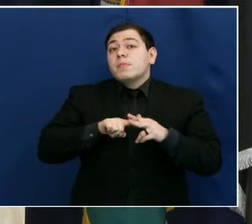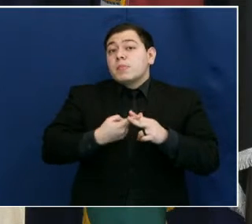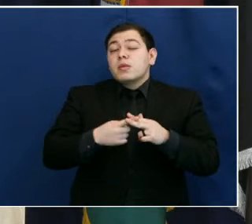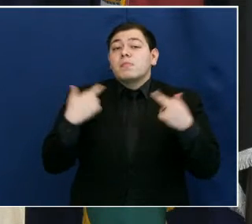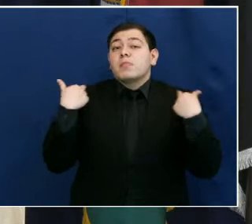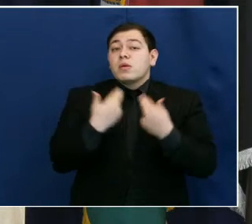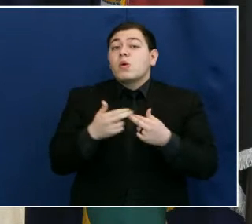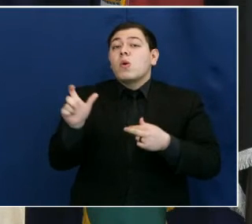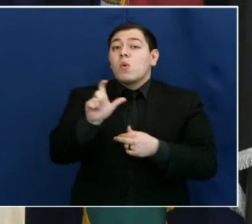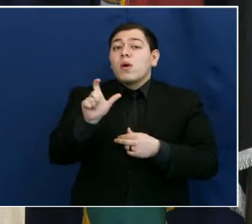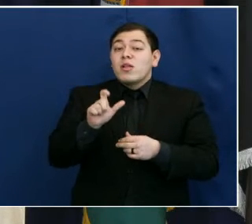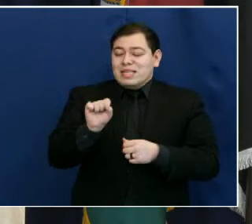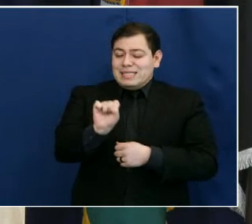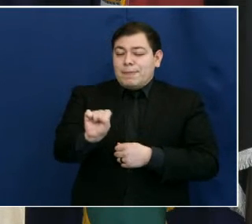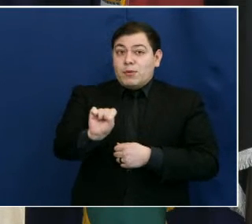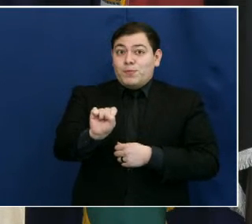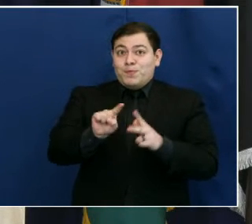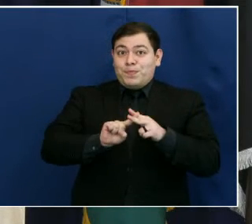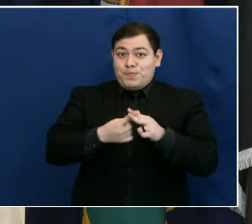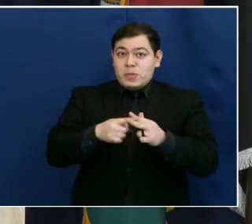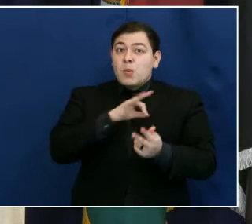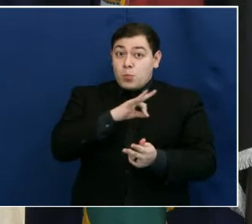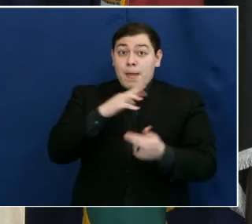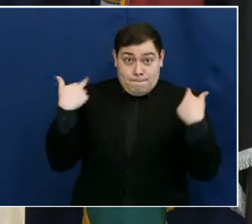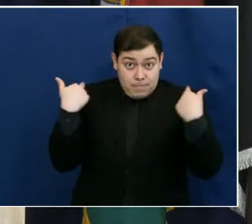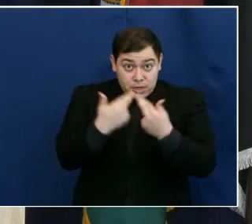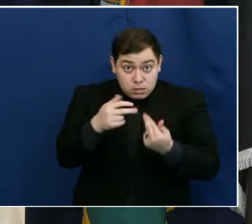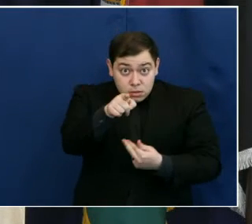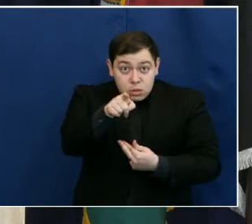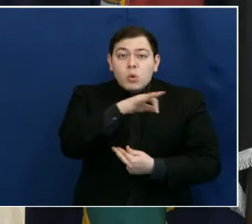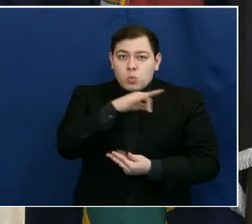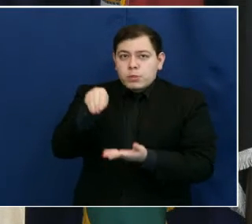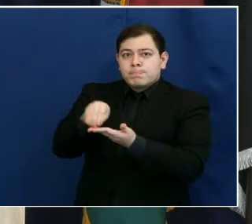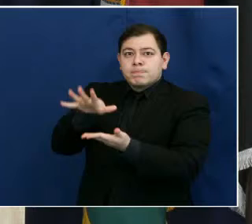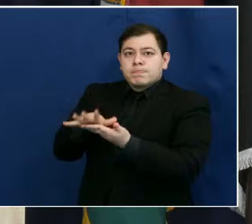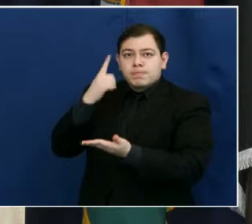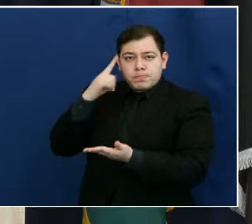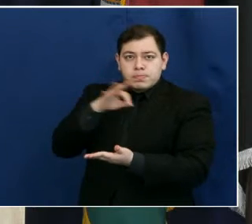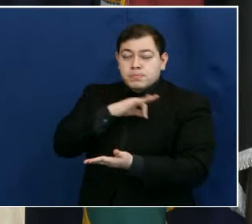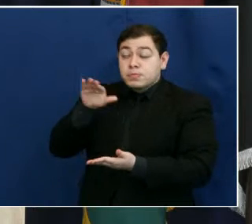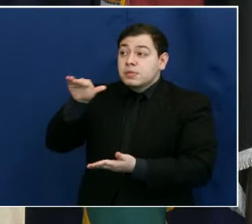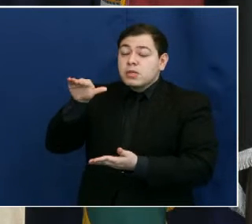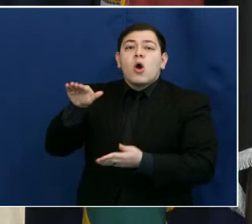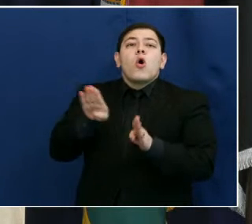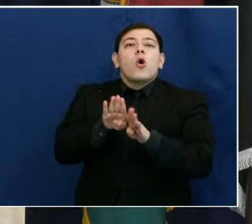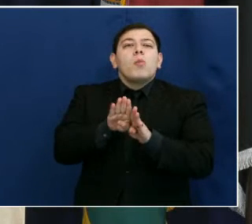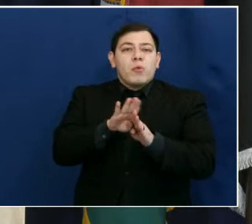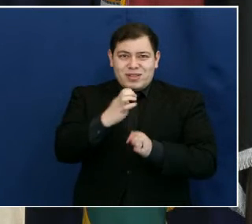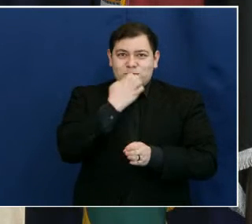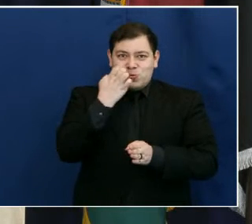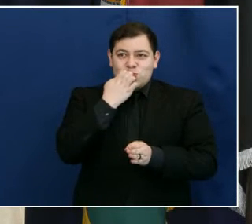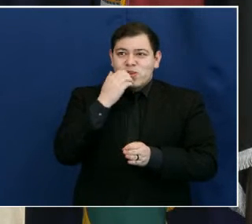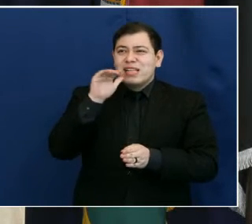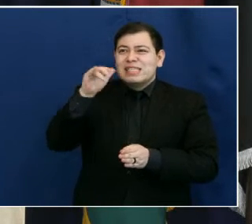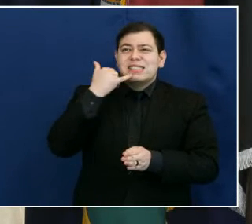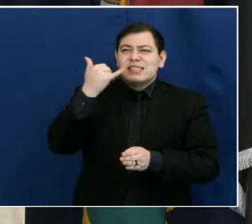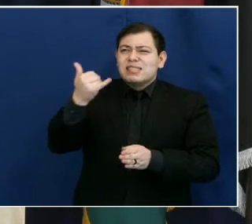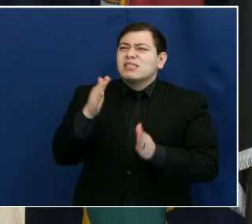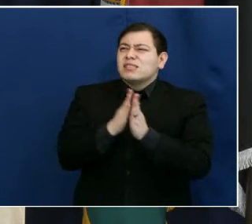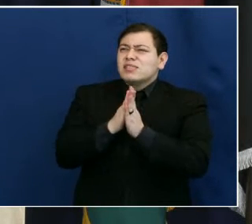a partir de este sábado. Las escuelas se comunicarán con los maestros para programar la vacuna, así que les pedimos por